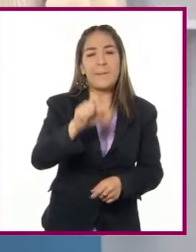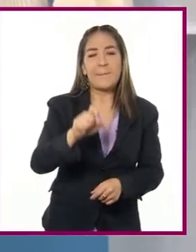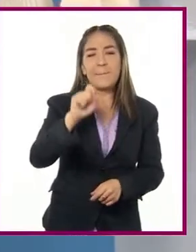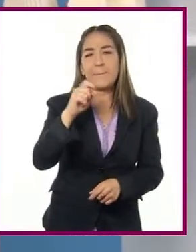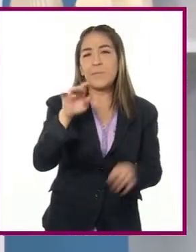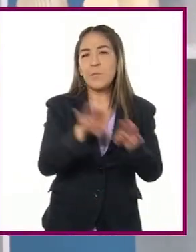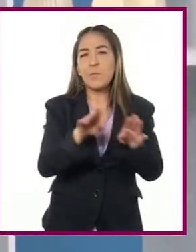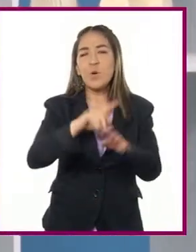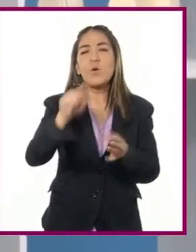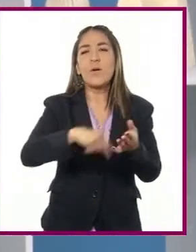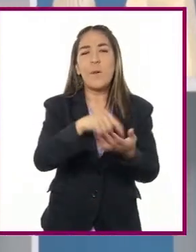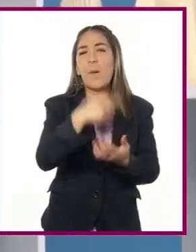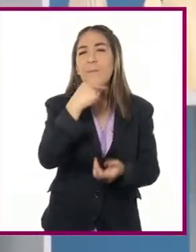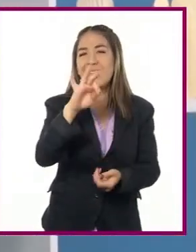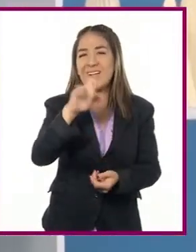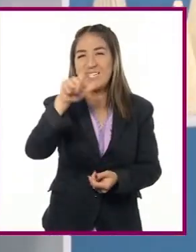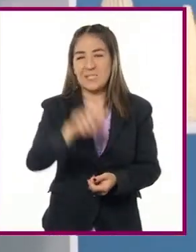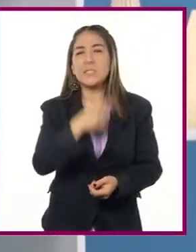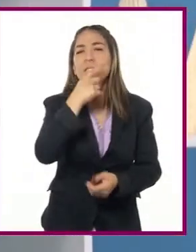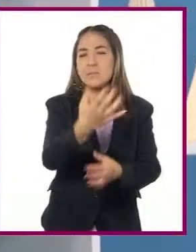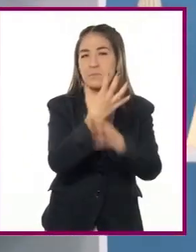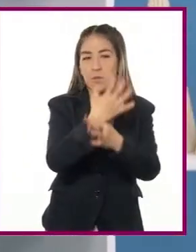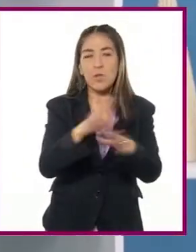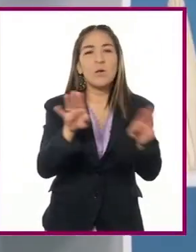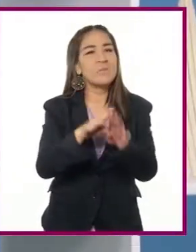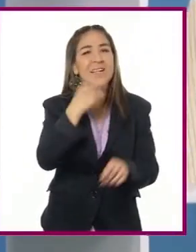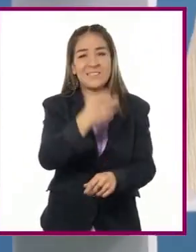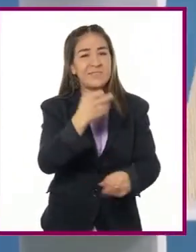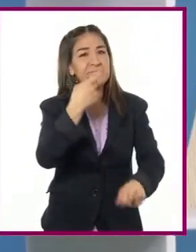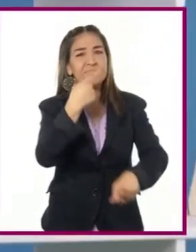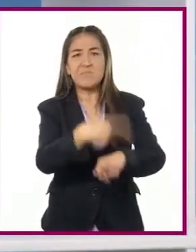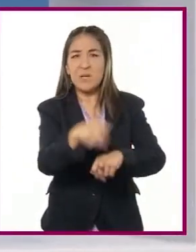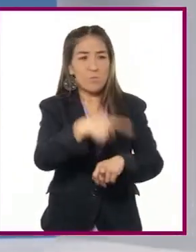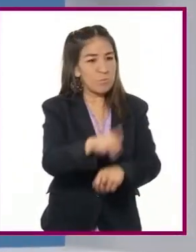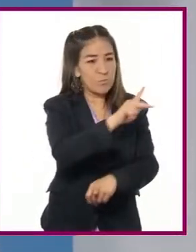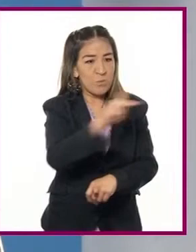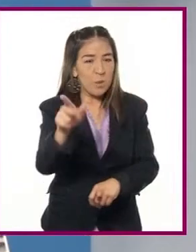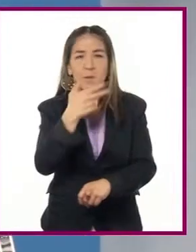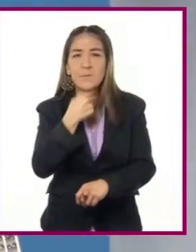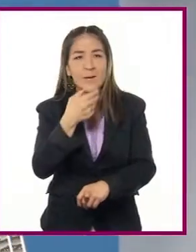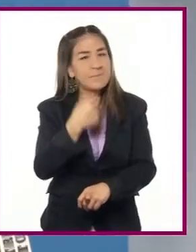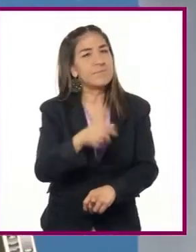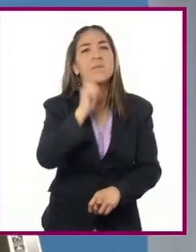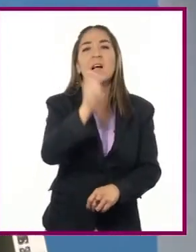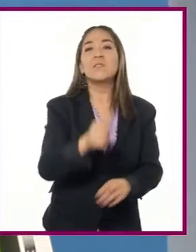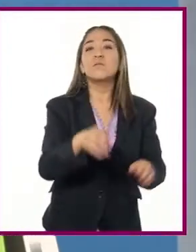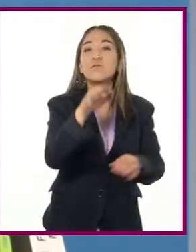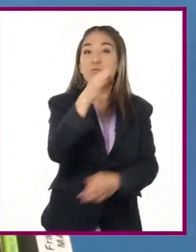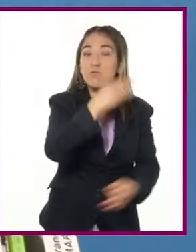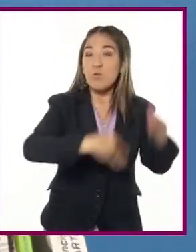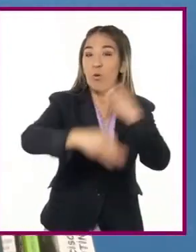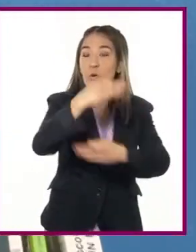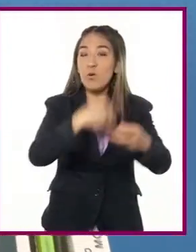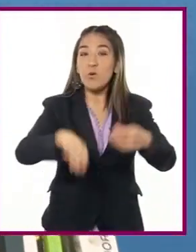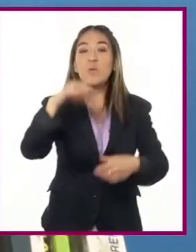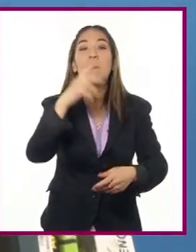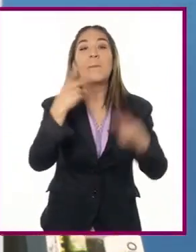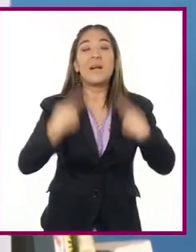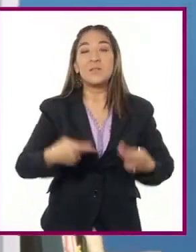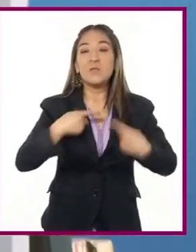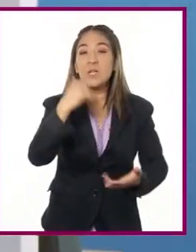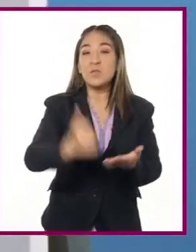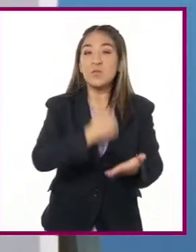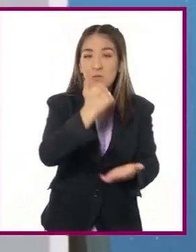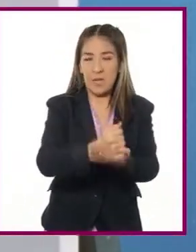Pallavicini advirtía del peligro que implicaba esta omisión. El dictamen dice que tienen voto todos los ciudadanos.